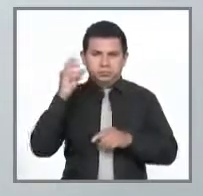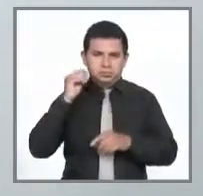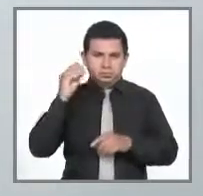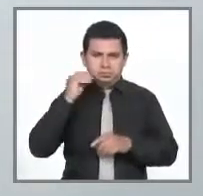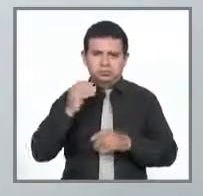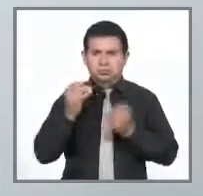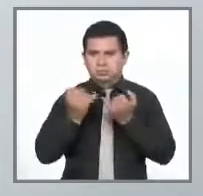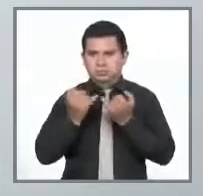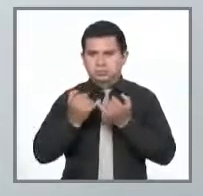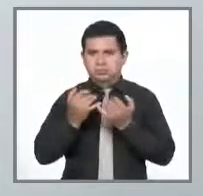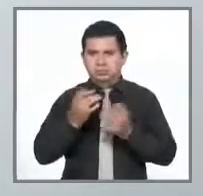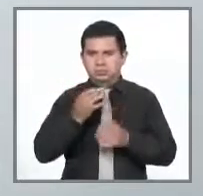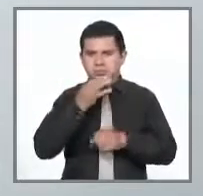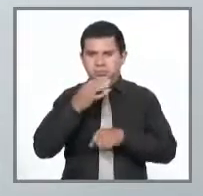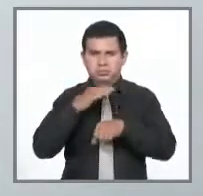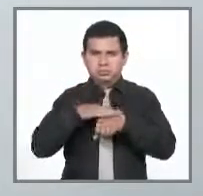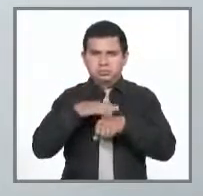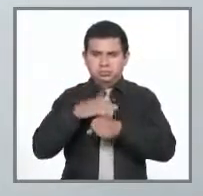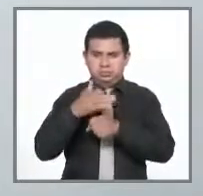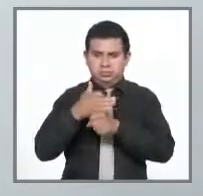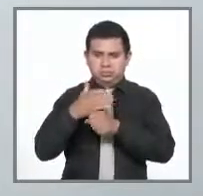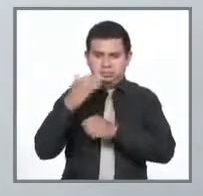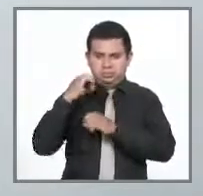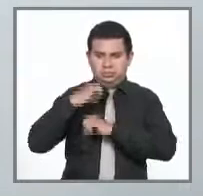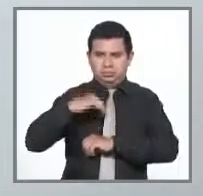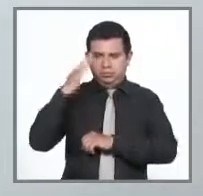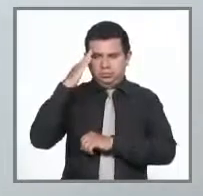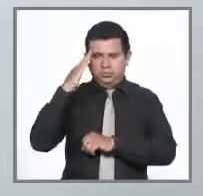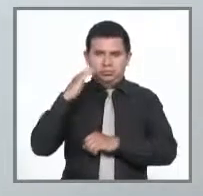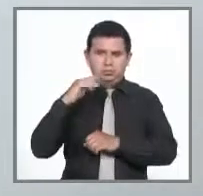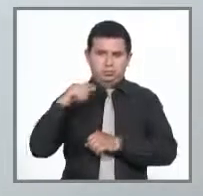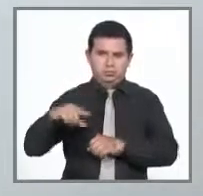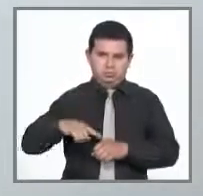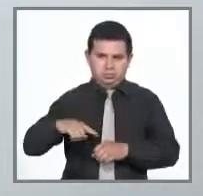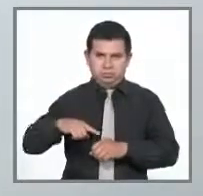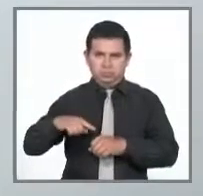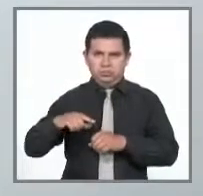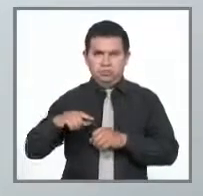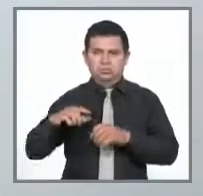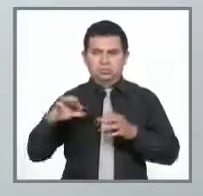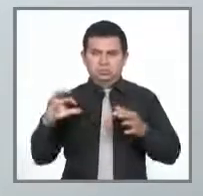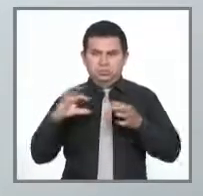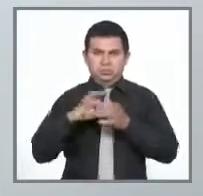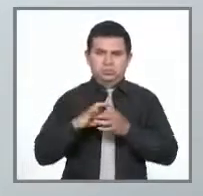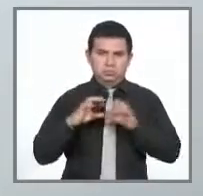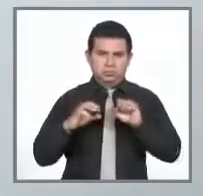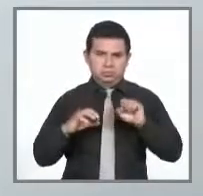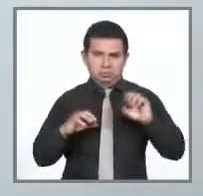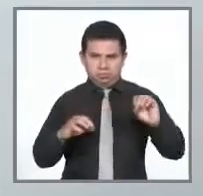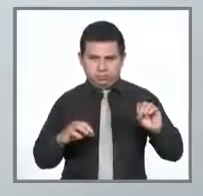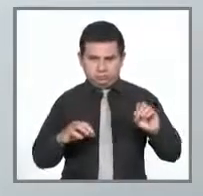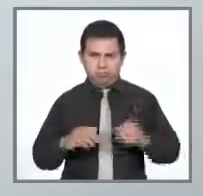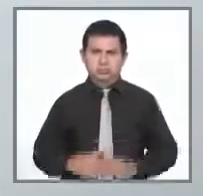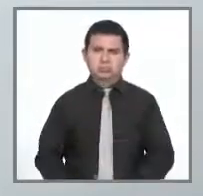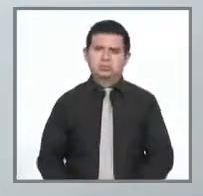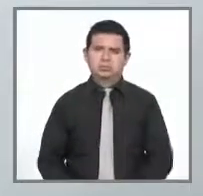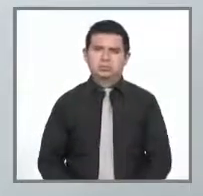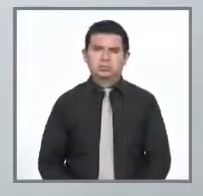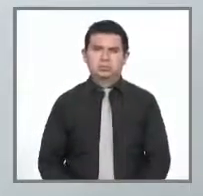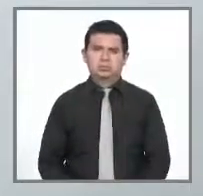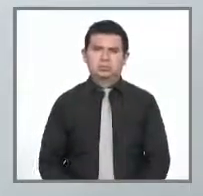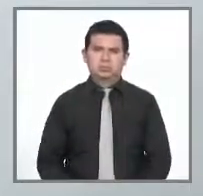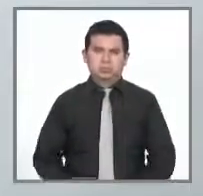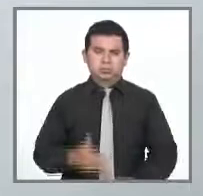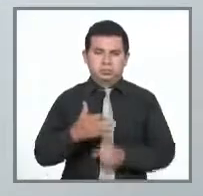asimismo le recordamos que este ejercicio lo encabeza el gobierno del estado de oaxaca y lo coordina con los servicios de salud del estado también